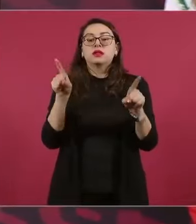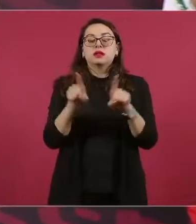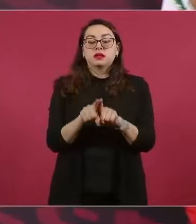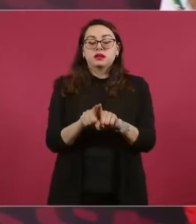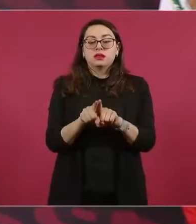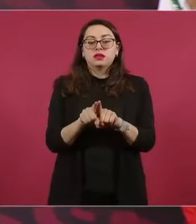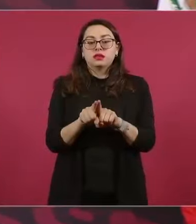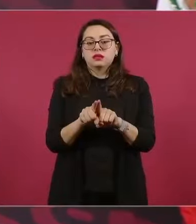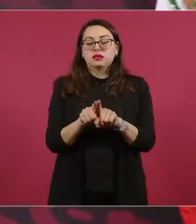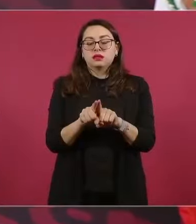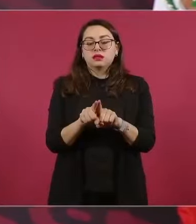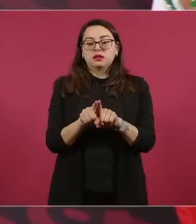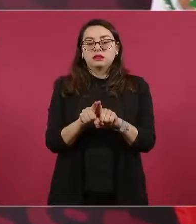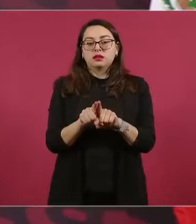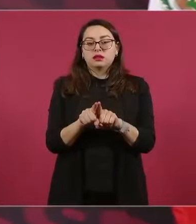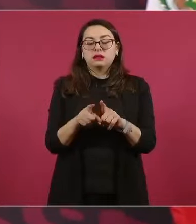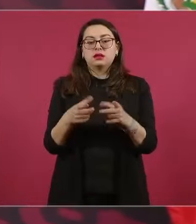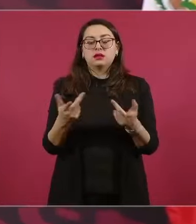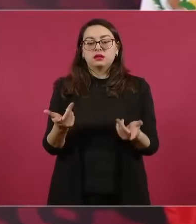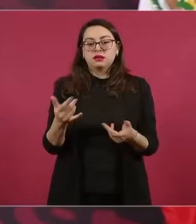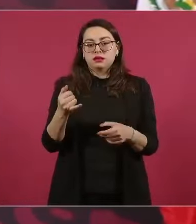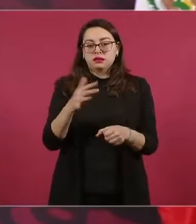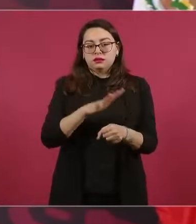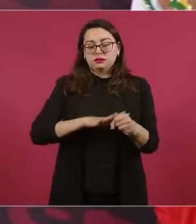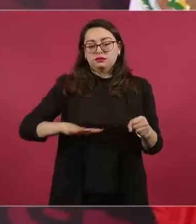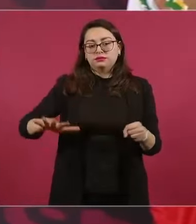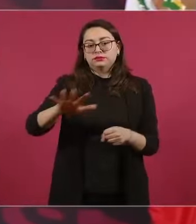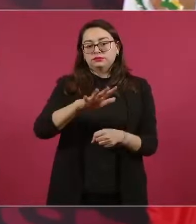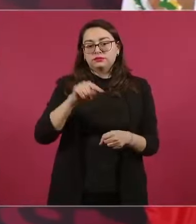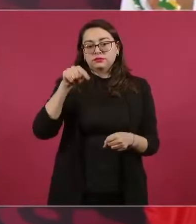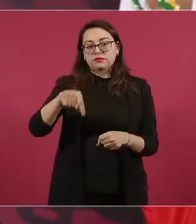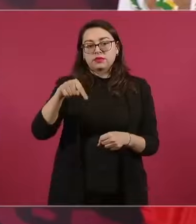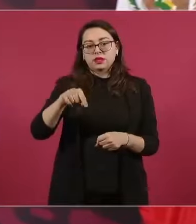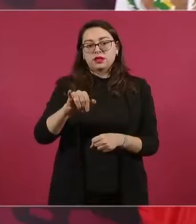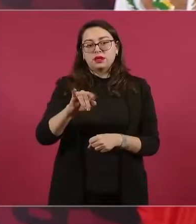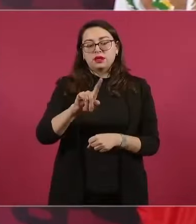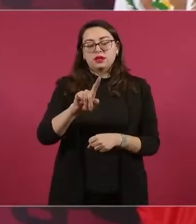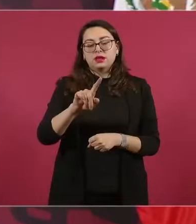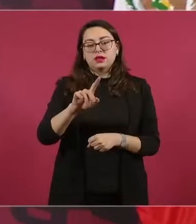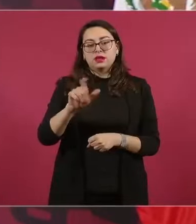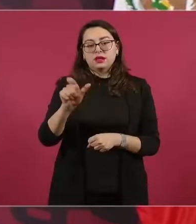supervisar el camino del Istmo. Voy a tener una reunión en Ixtepec